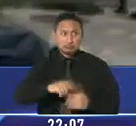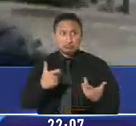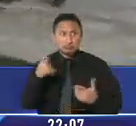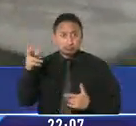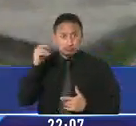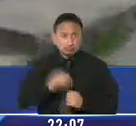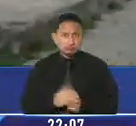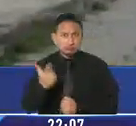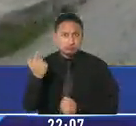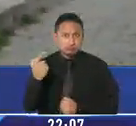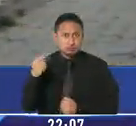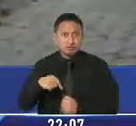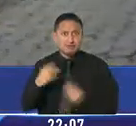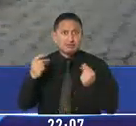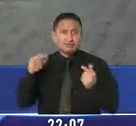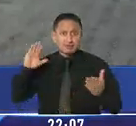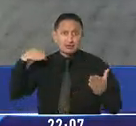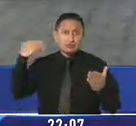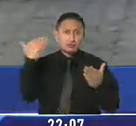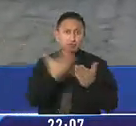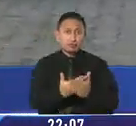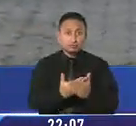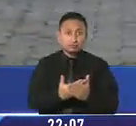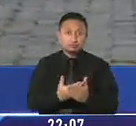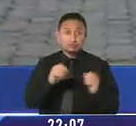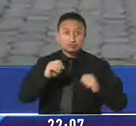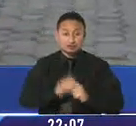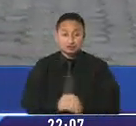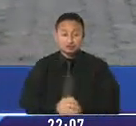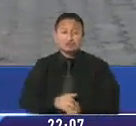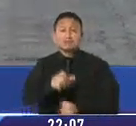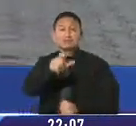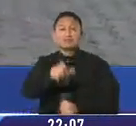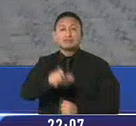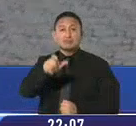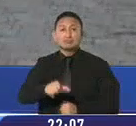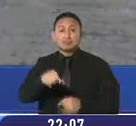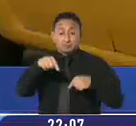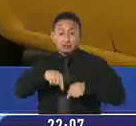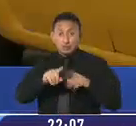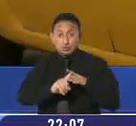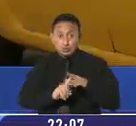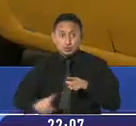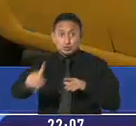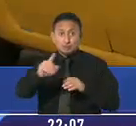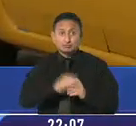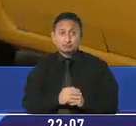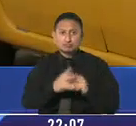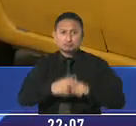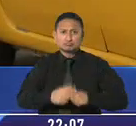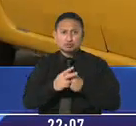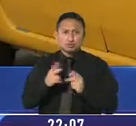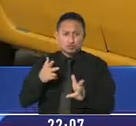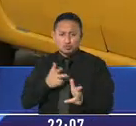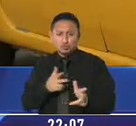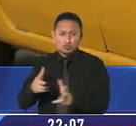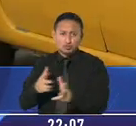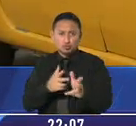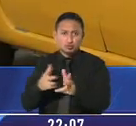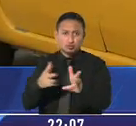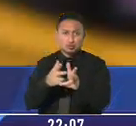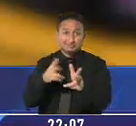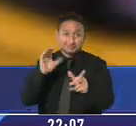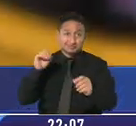las detonaciones y llegaron en auxilio. Cuando arribaron, los sacapintas se acababan de ir. Empezaron la persecución y los